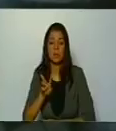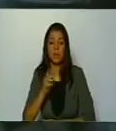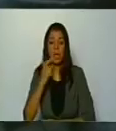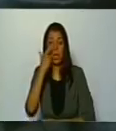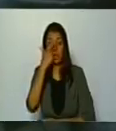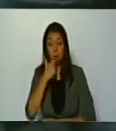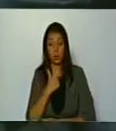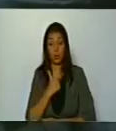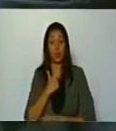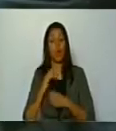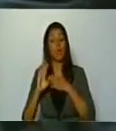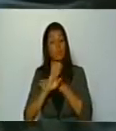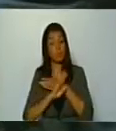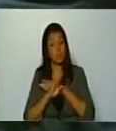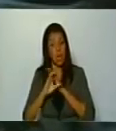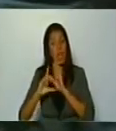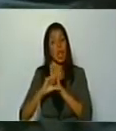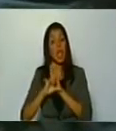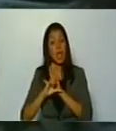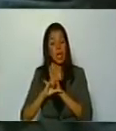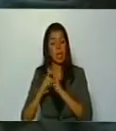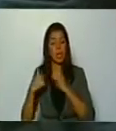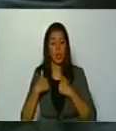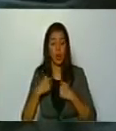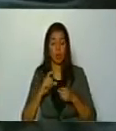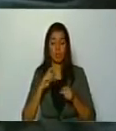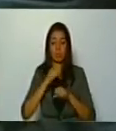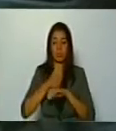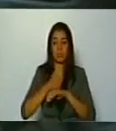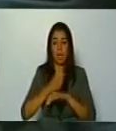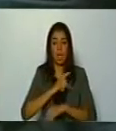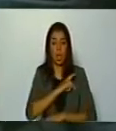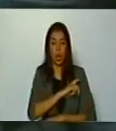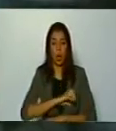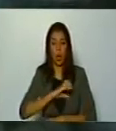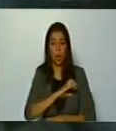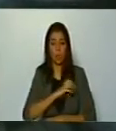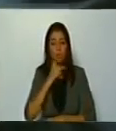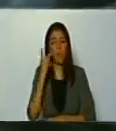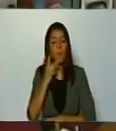inmunidad parlamentaria, yo presidía la Comisión de Política Exterior,